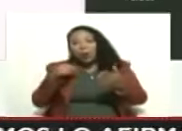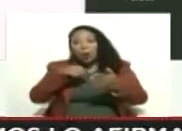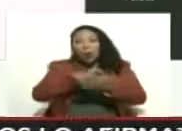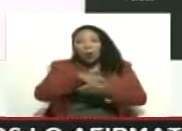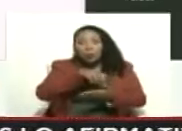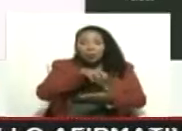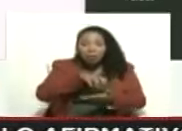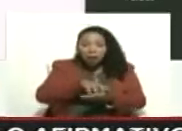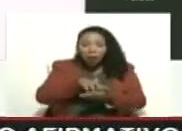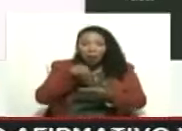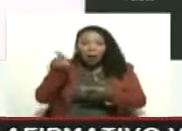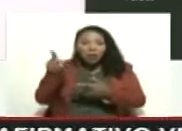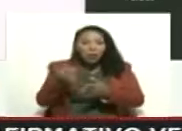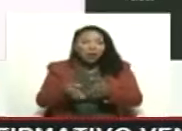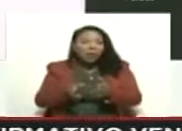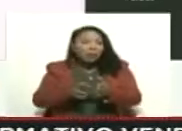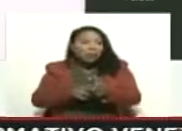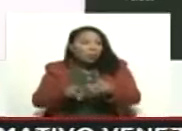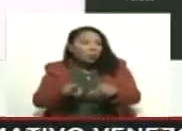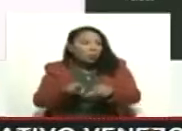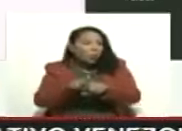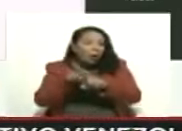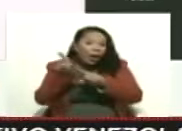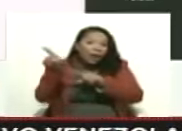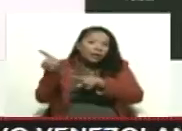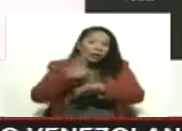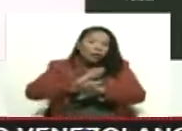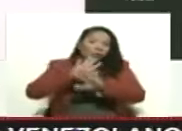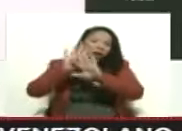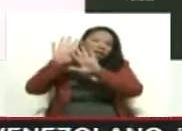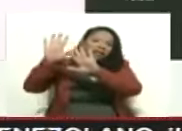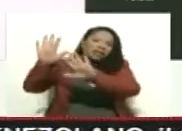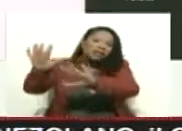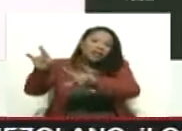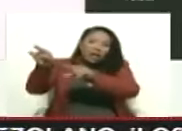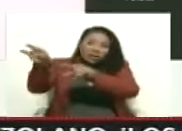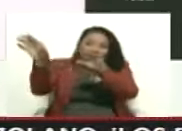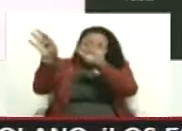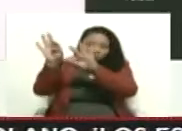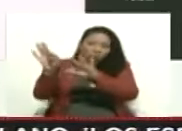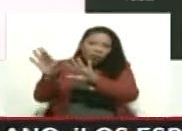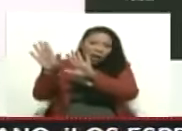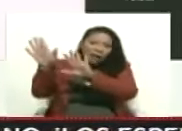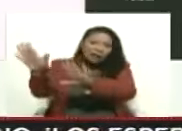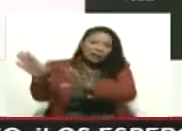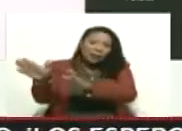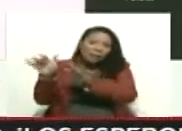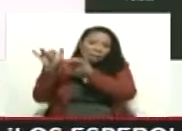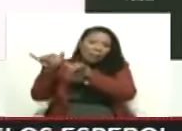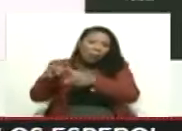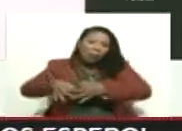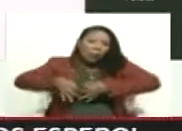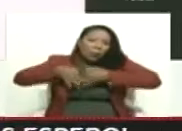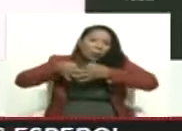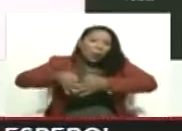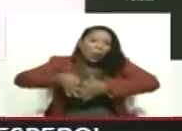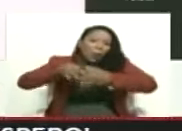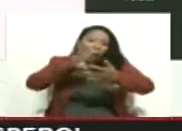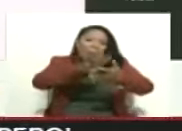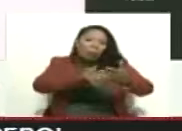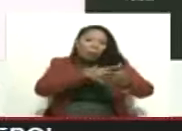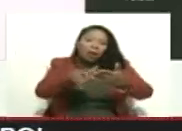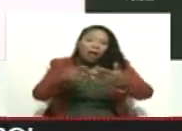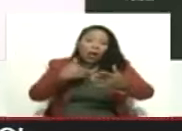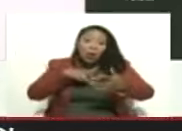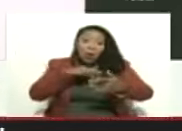estado por las vías del saboteo Ese es su Cómo se llama su su hoja de ruta la hoja de ruta nuestra debe